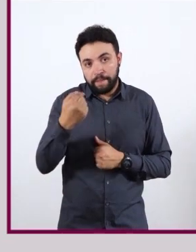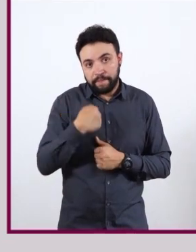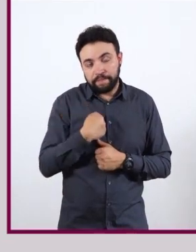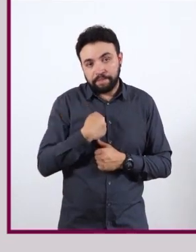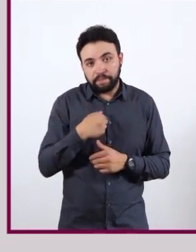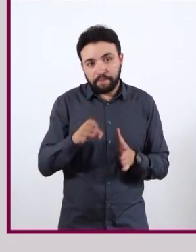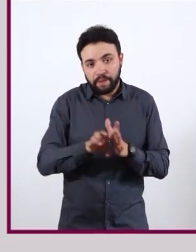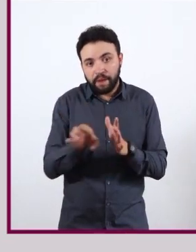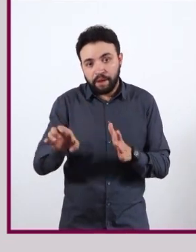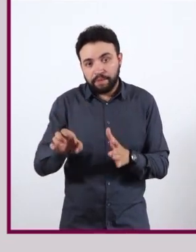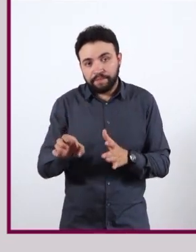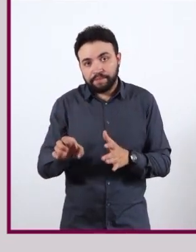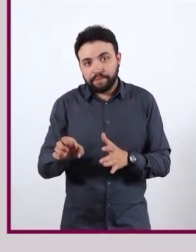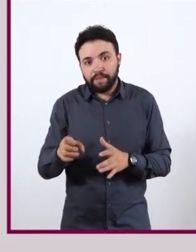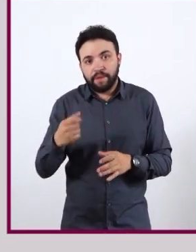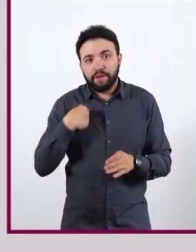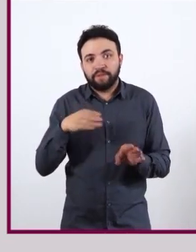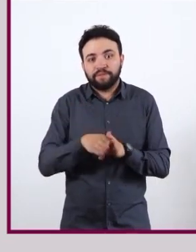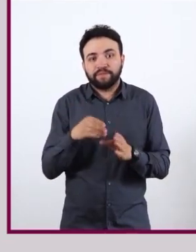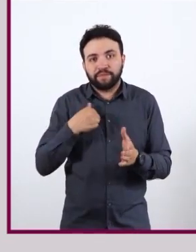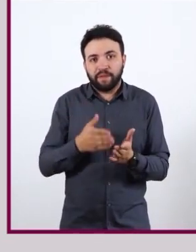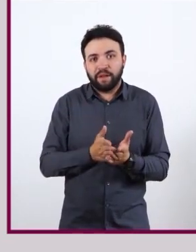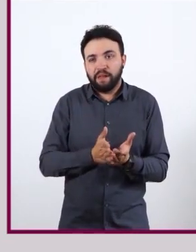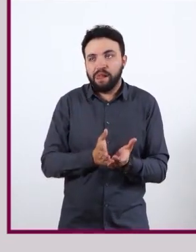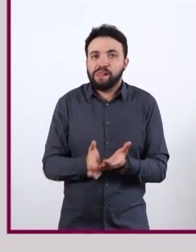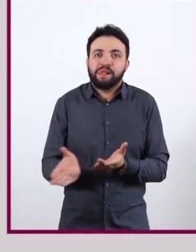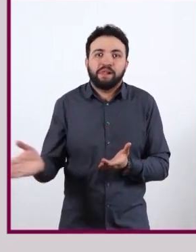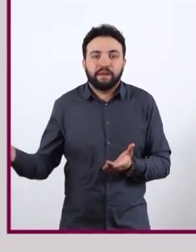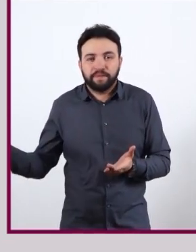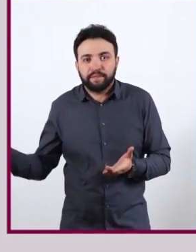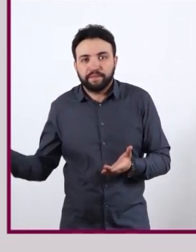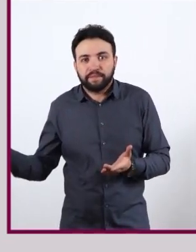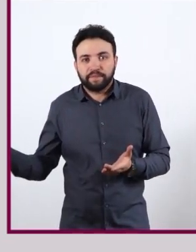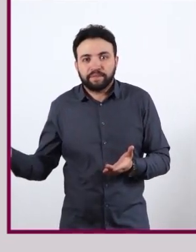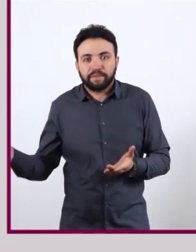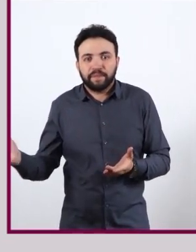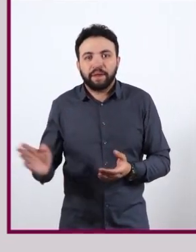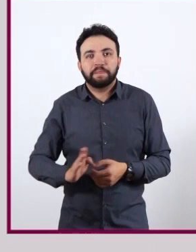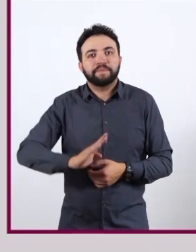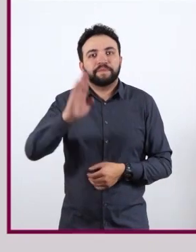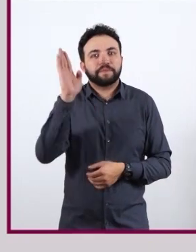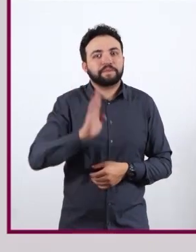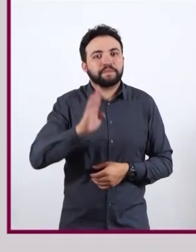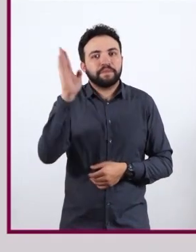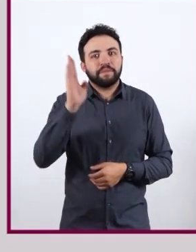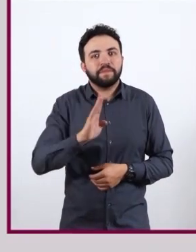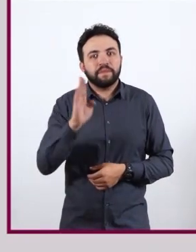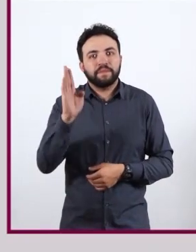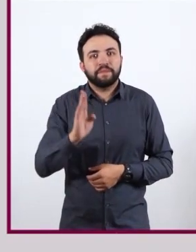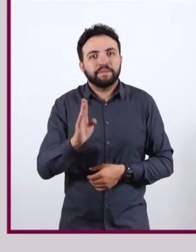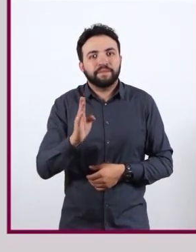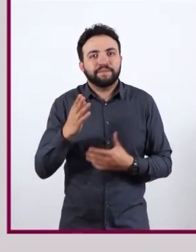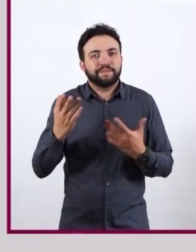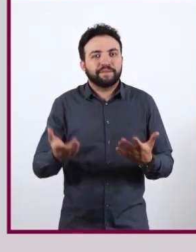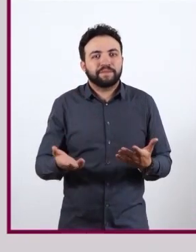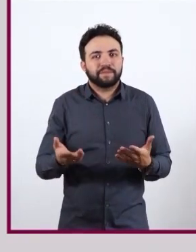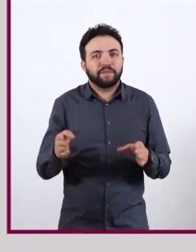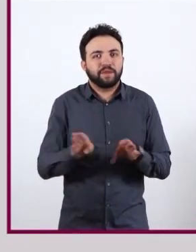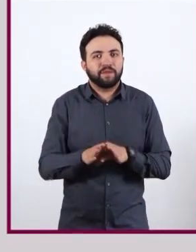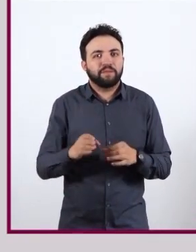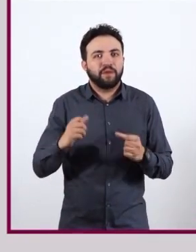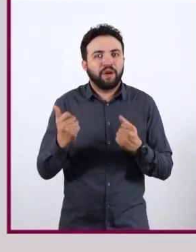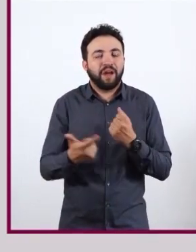que fue pues una desviación, por así decirlo, parecía que pues era